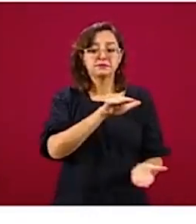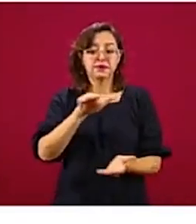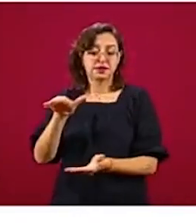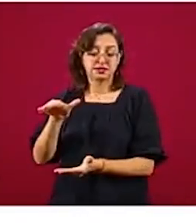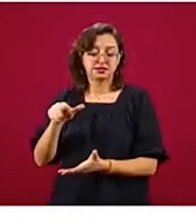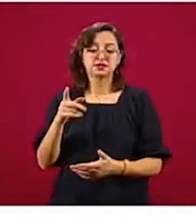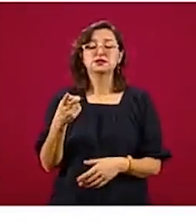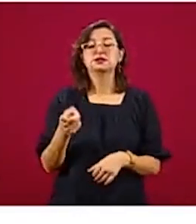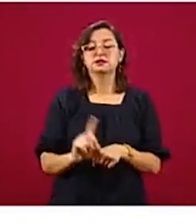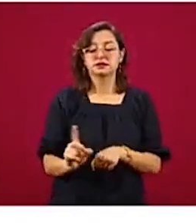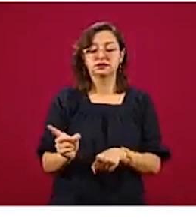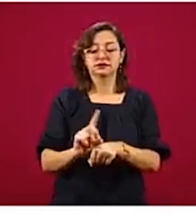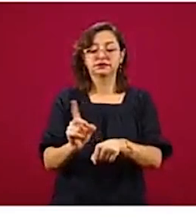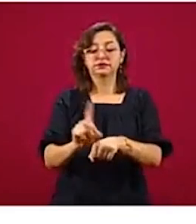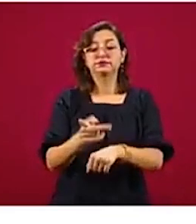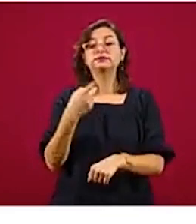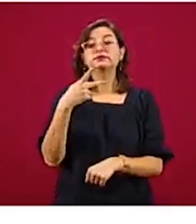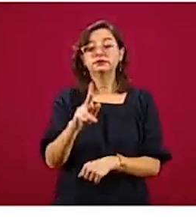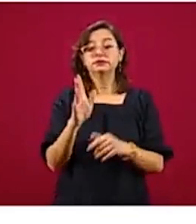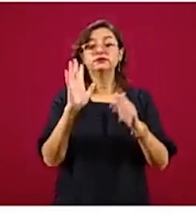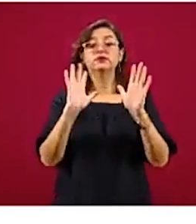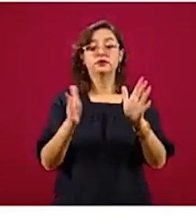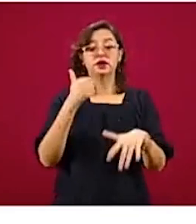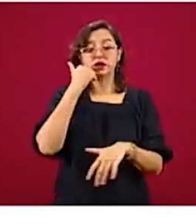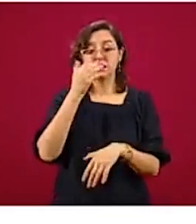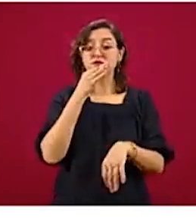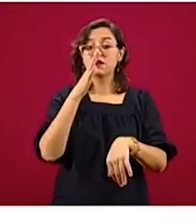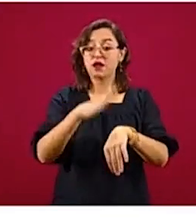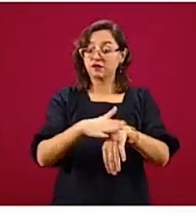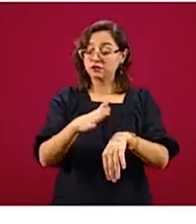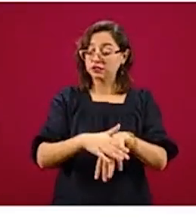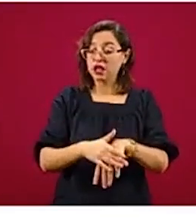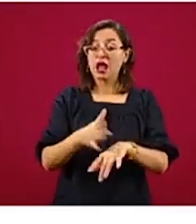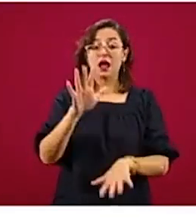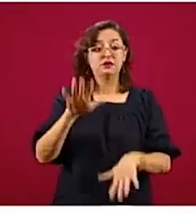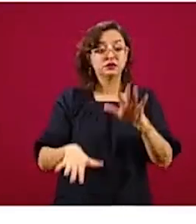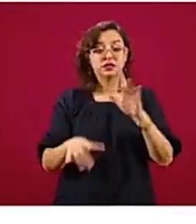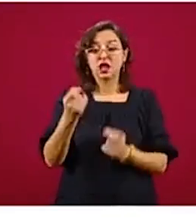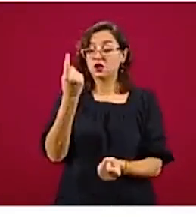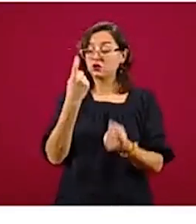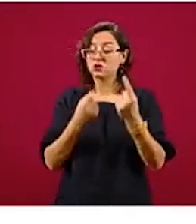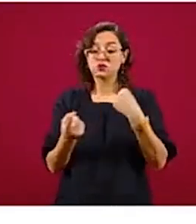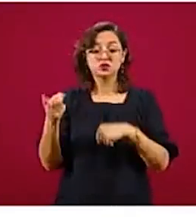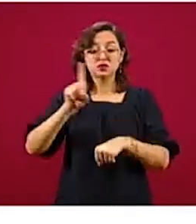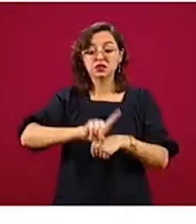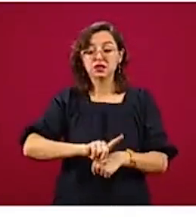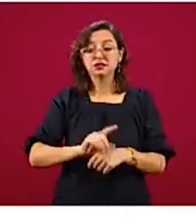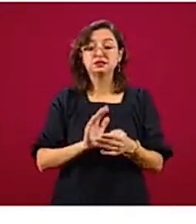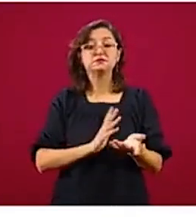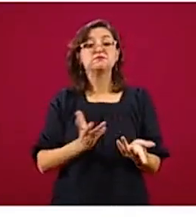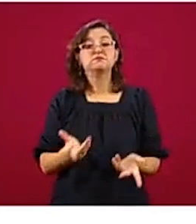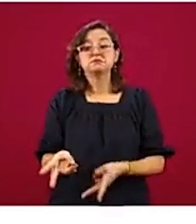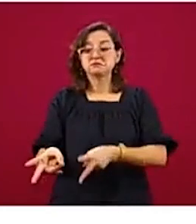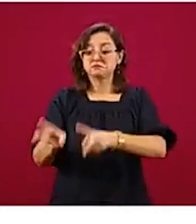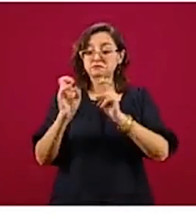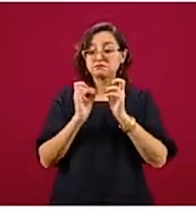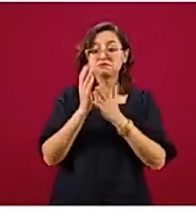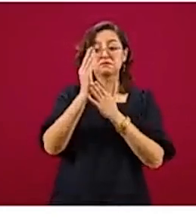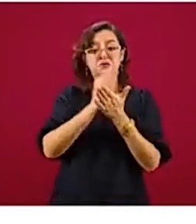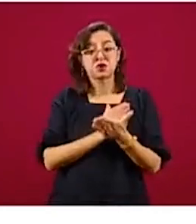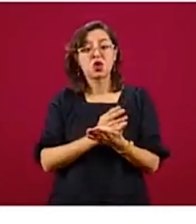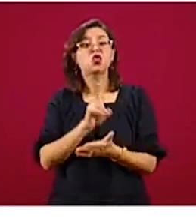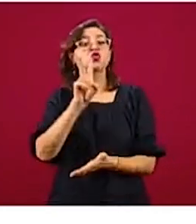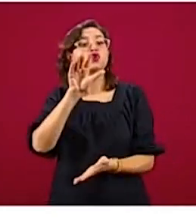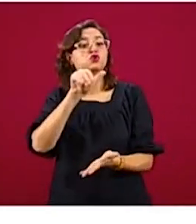a ustedes que tenemos días incluso en donde hemos logrado reducir a dos mil